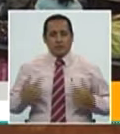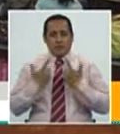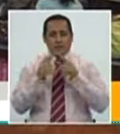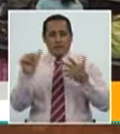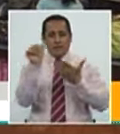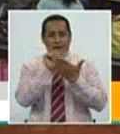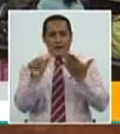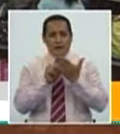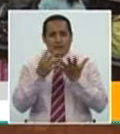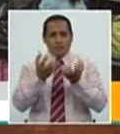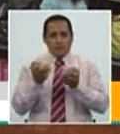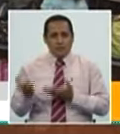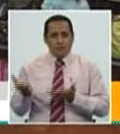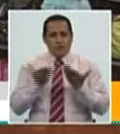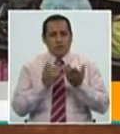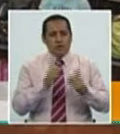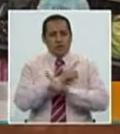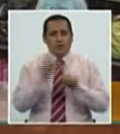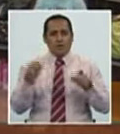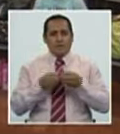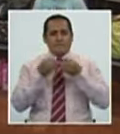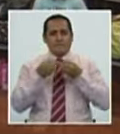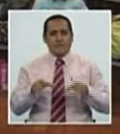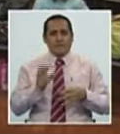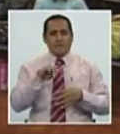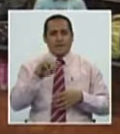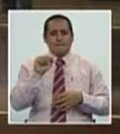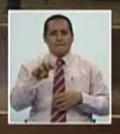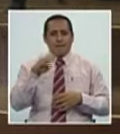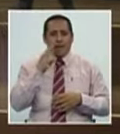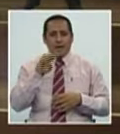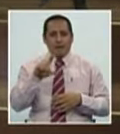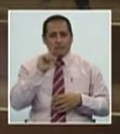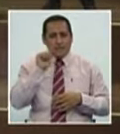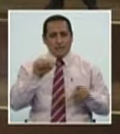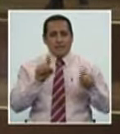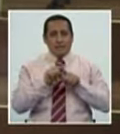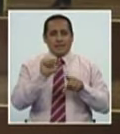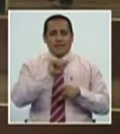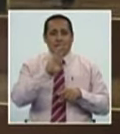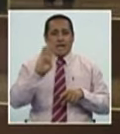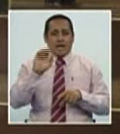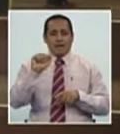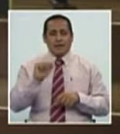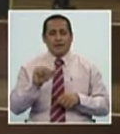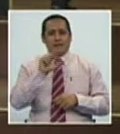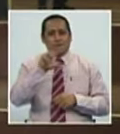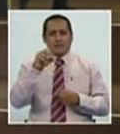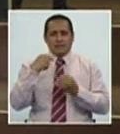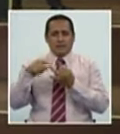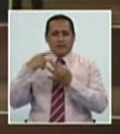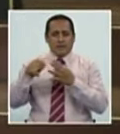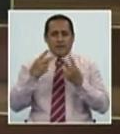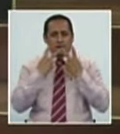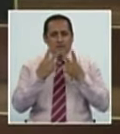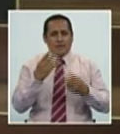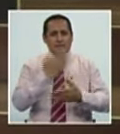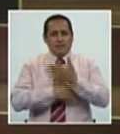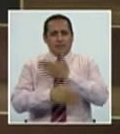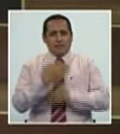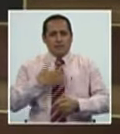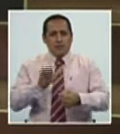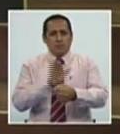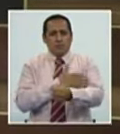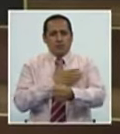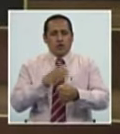Especiales, y quiero invitarlos a que no se pierdan Mamma Mía, el musical de ABBA, Son 30 actores con capacidades especiales, con banda